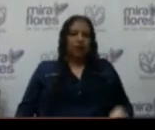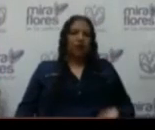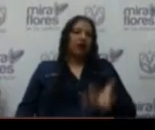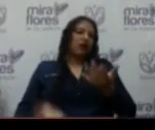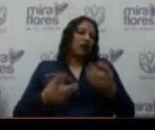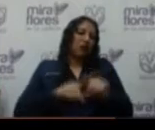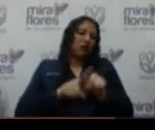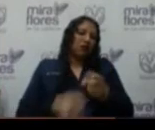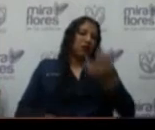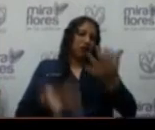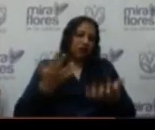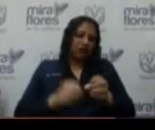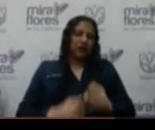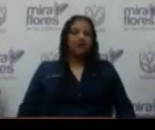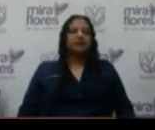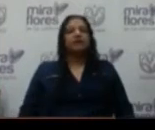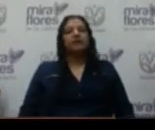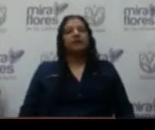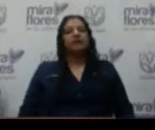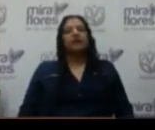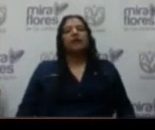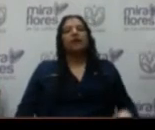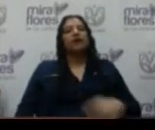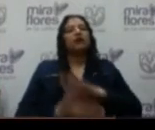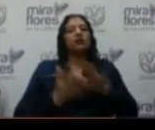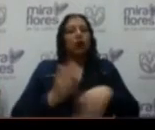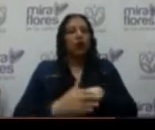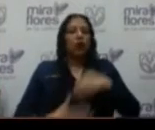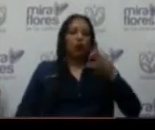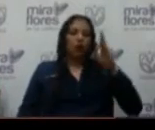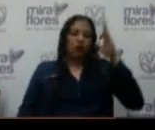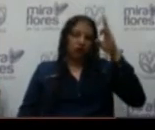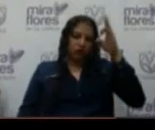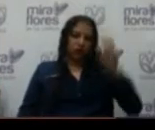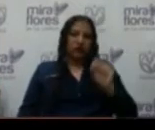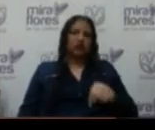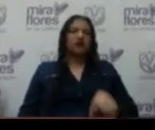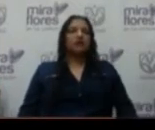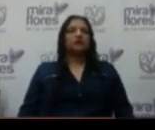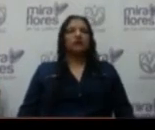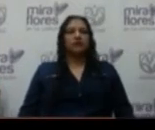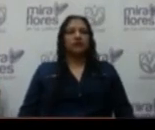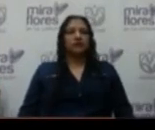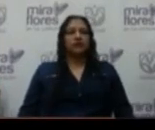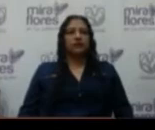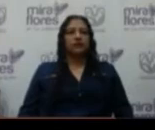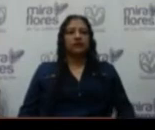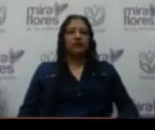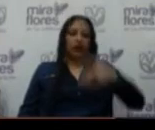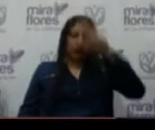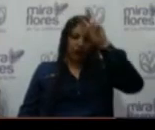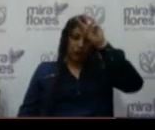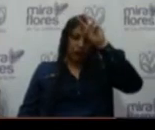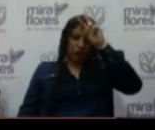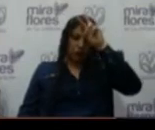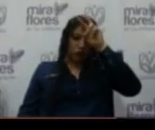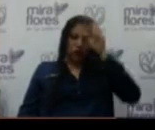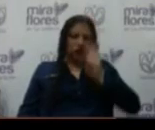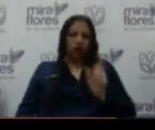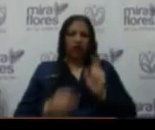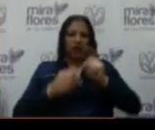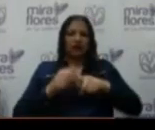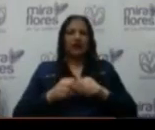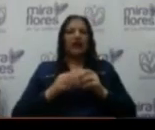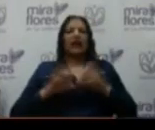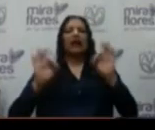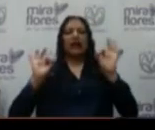fogata. Toda la clave del futuro está allí. Que el Perú escape del peligro